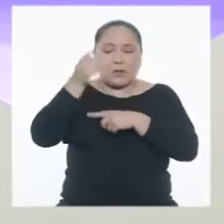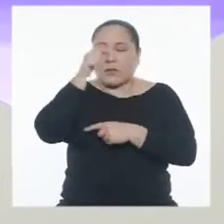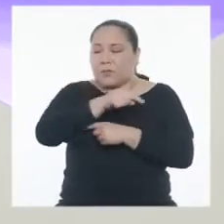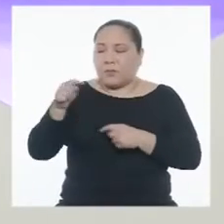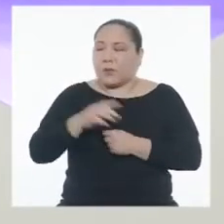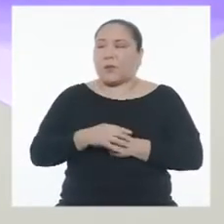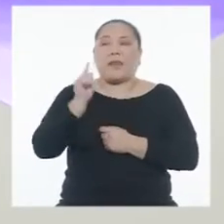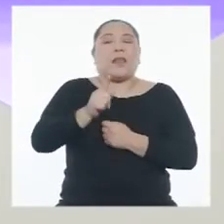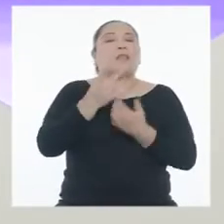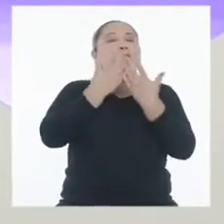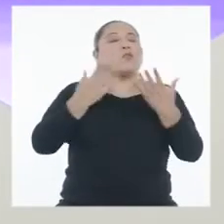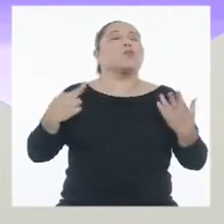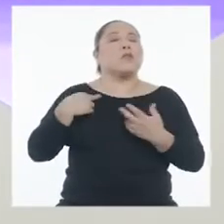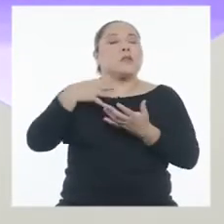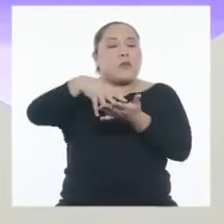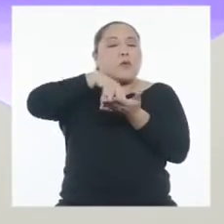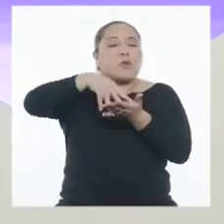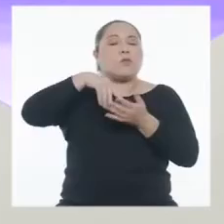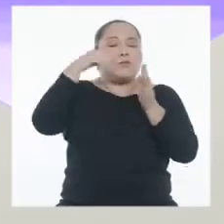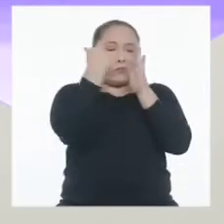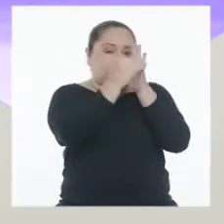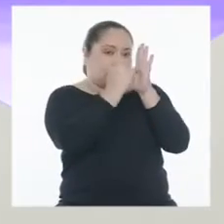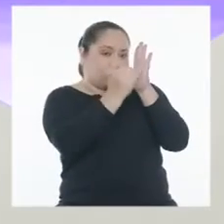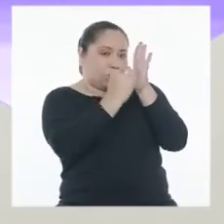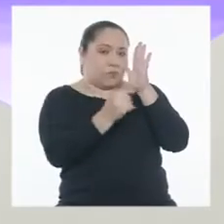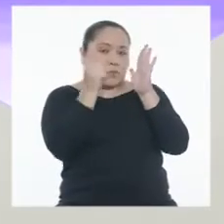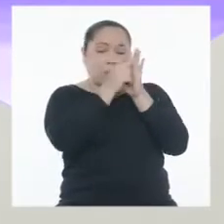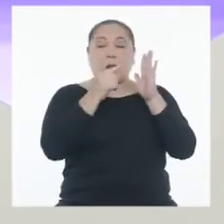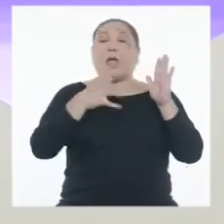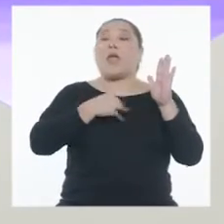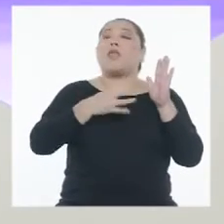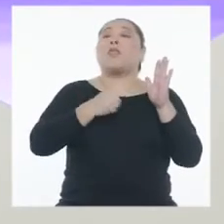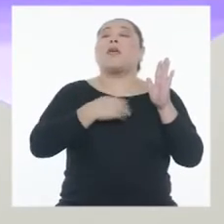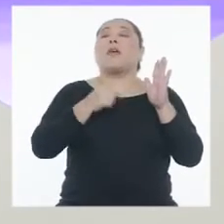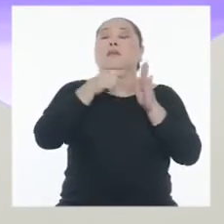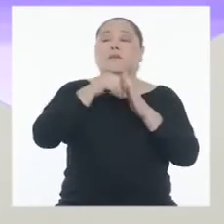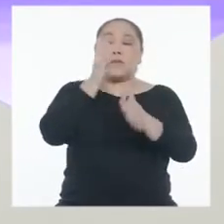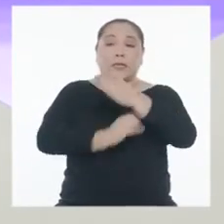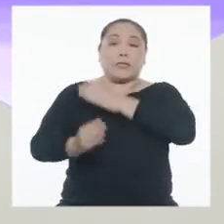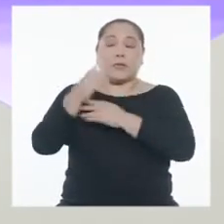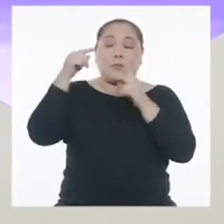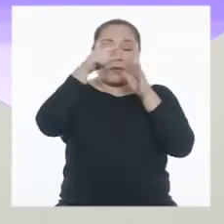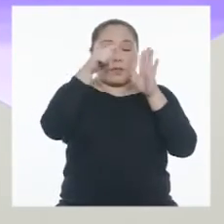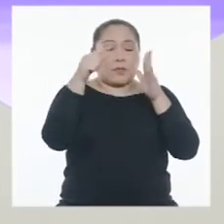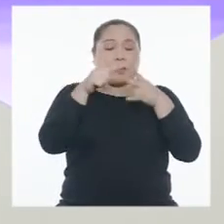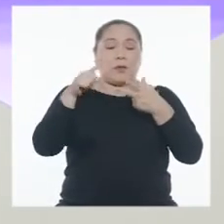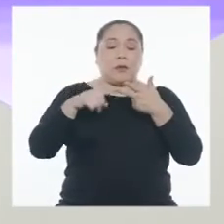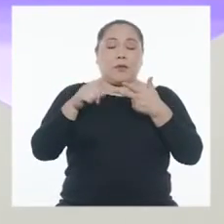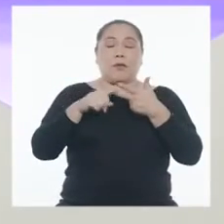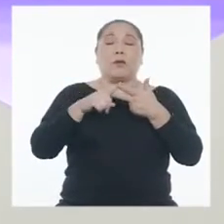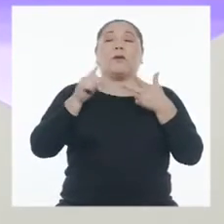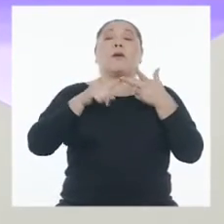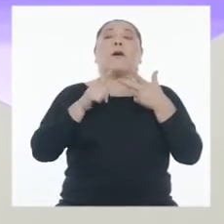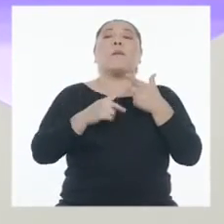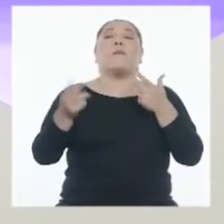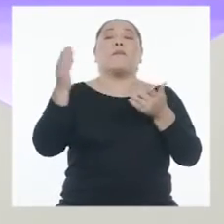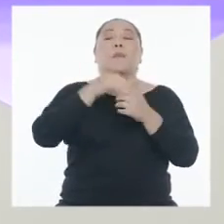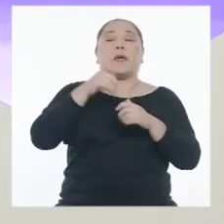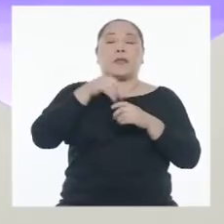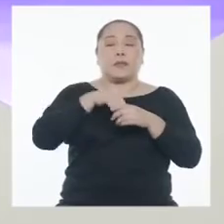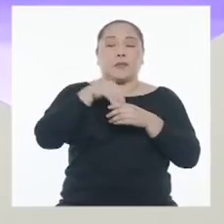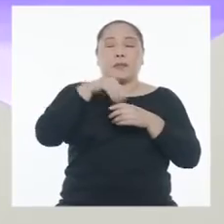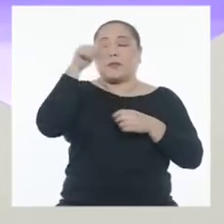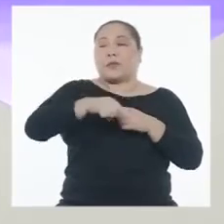de vulnerabilidad se pueden presentar en los siguientes aspectos: la edad, la discapacidad, la pertenencia a